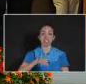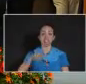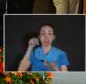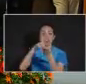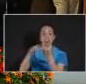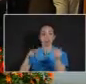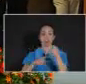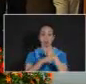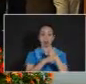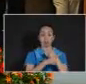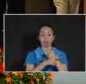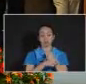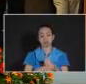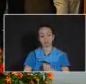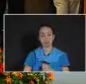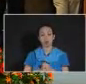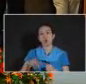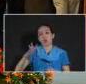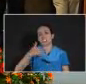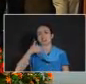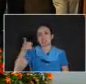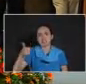ni a la iglesia va.